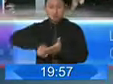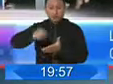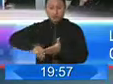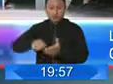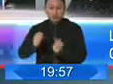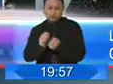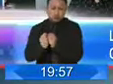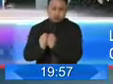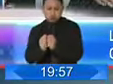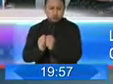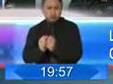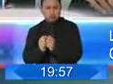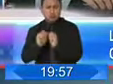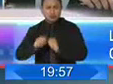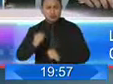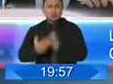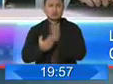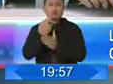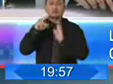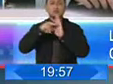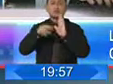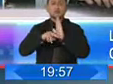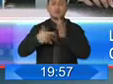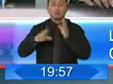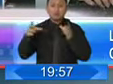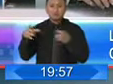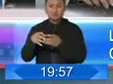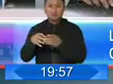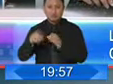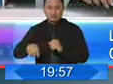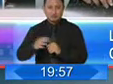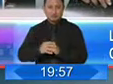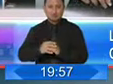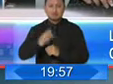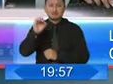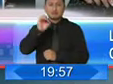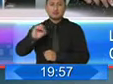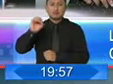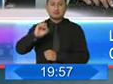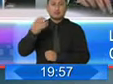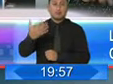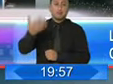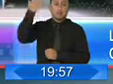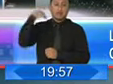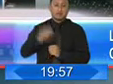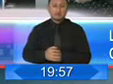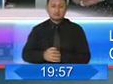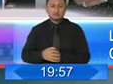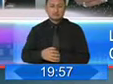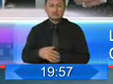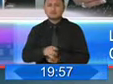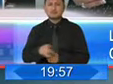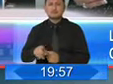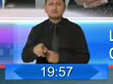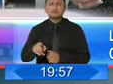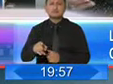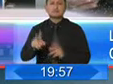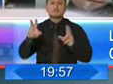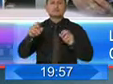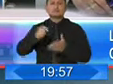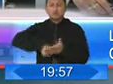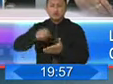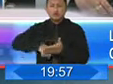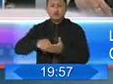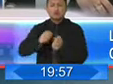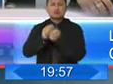para adaptarlos a la nueva norma que rige al sector desde octubre pasado. ¿Qué implicaciones traen